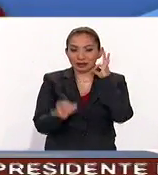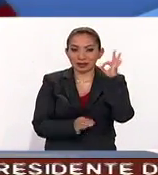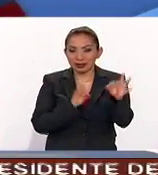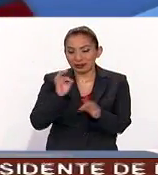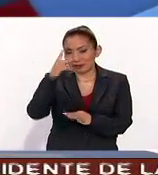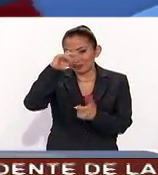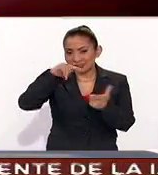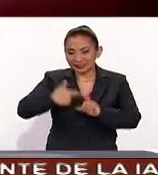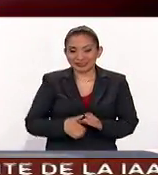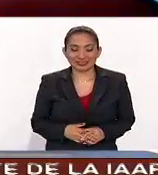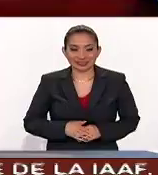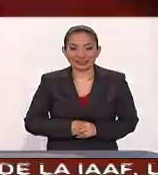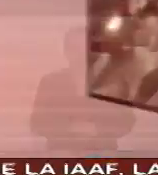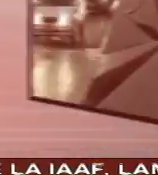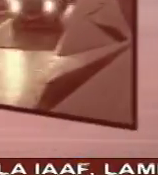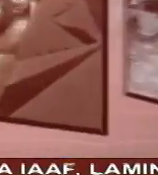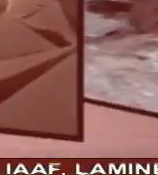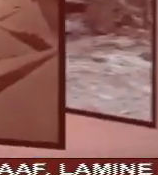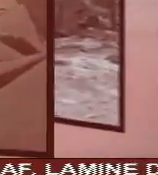estamos en México del Día